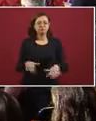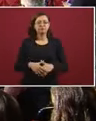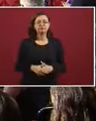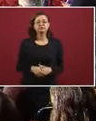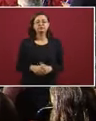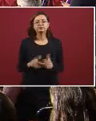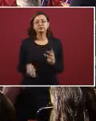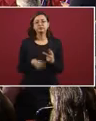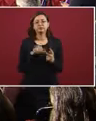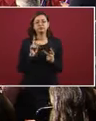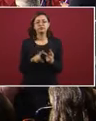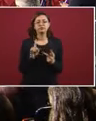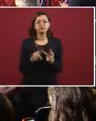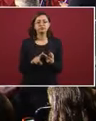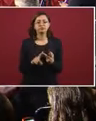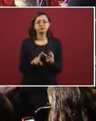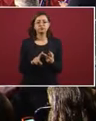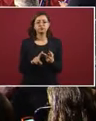El segundo tema